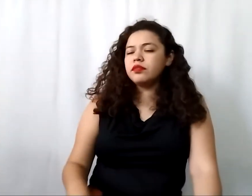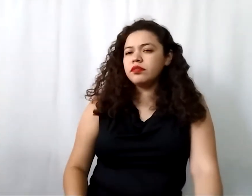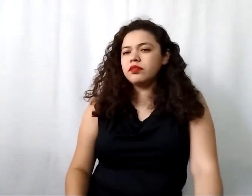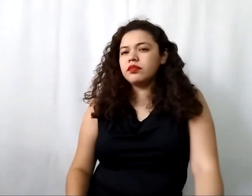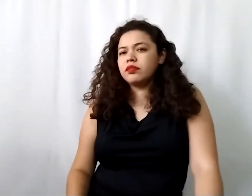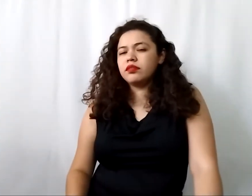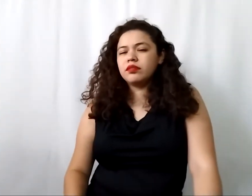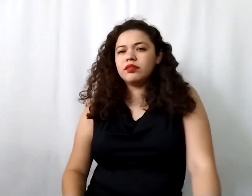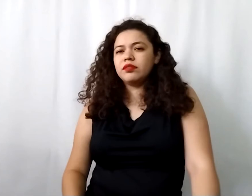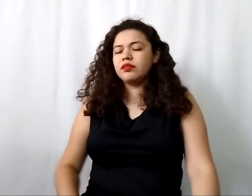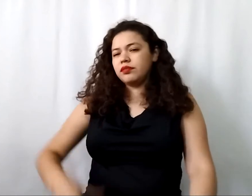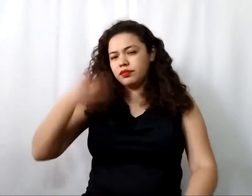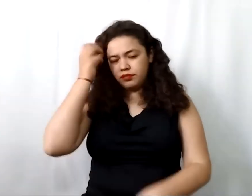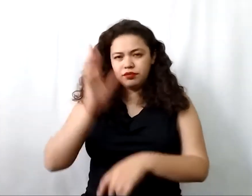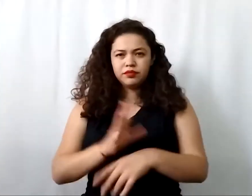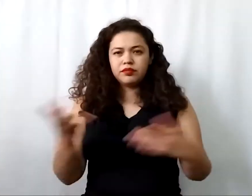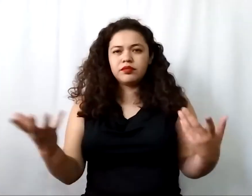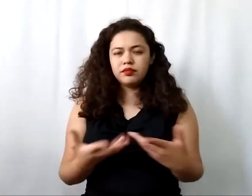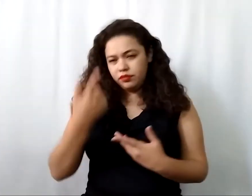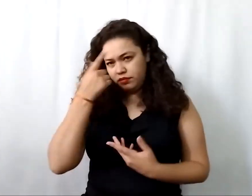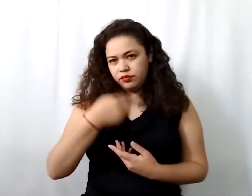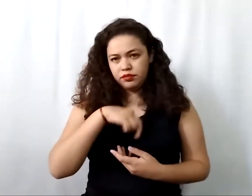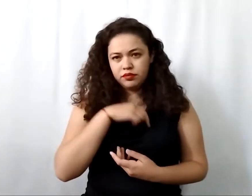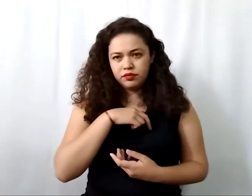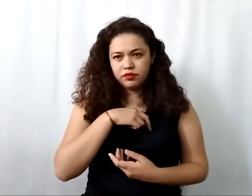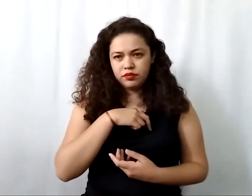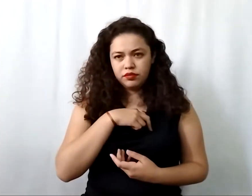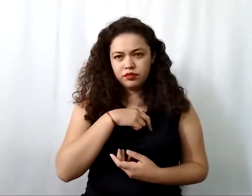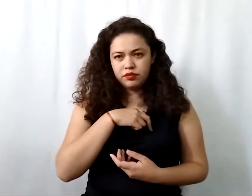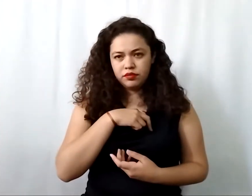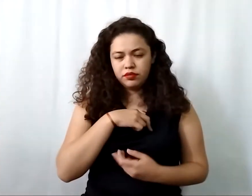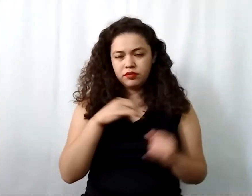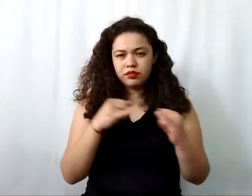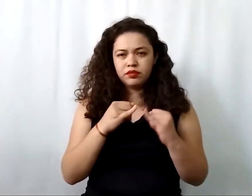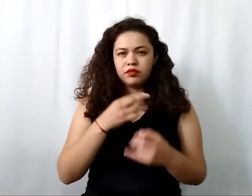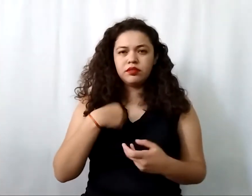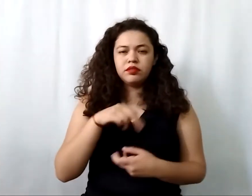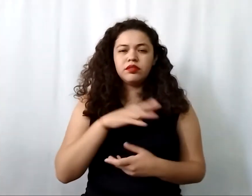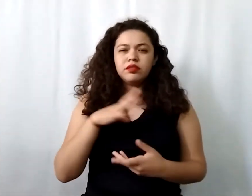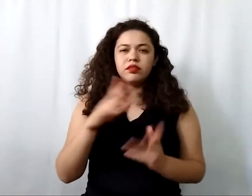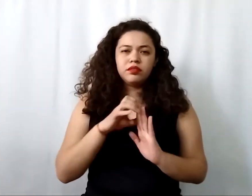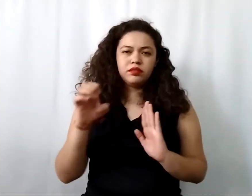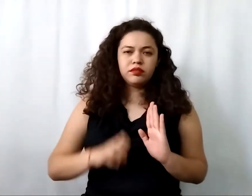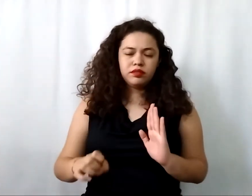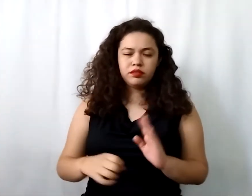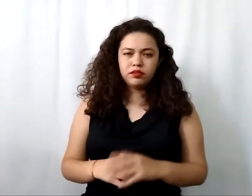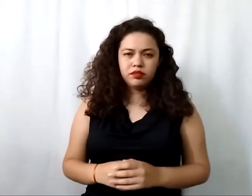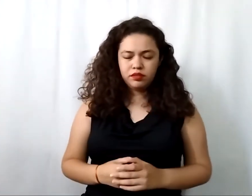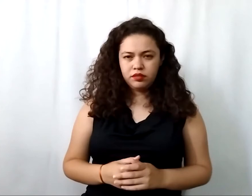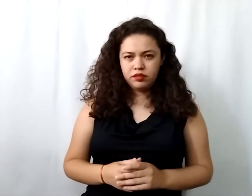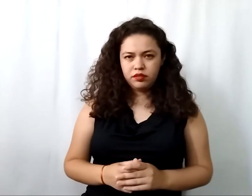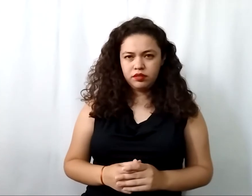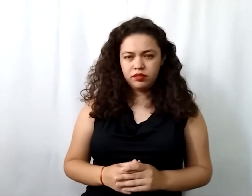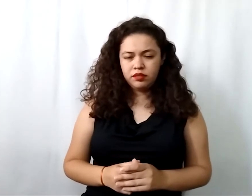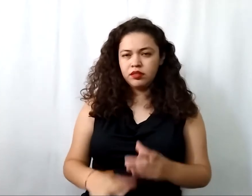la dirección ejecutiva, que es con quien se toman todas las decisiones, ¿no? Es como nosotros tenemos en el ejemplo. La única cosa que me sale a la luz es